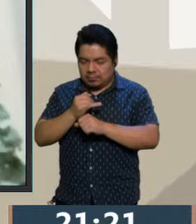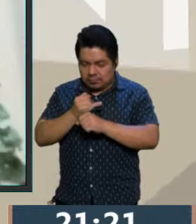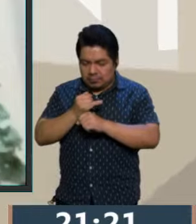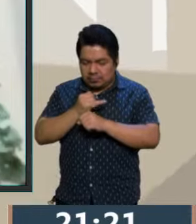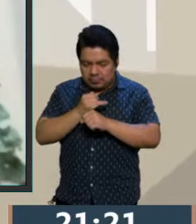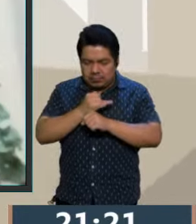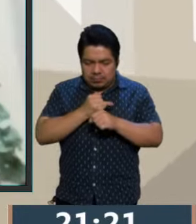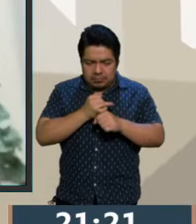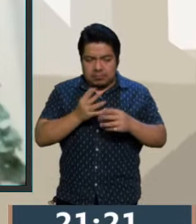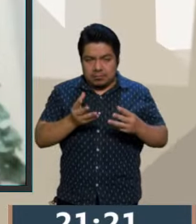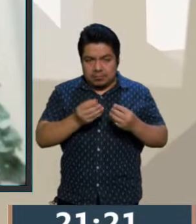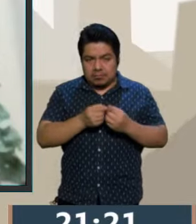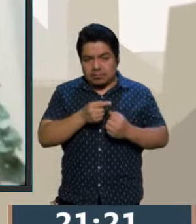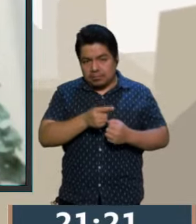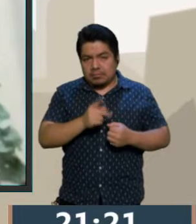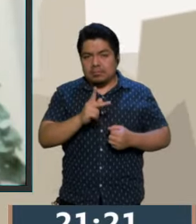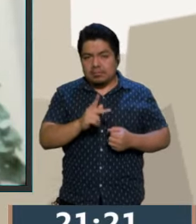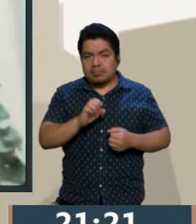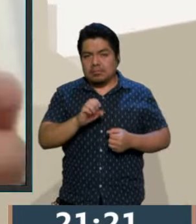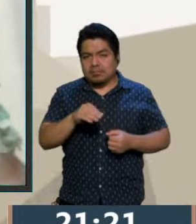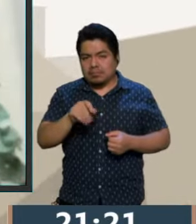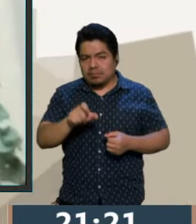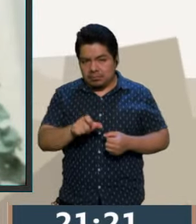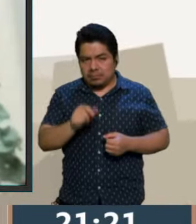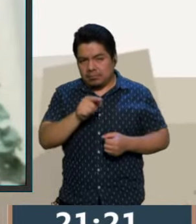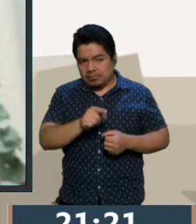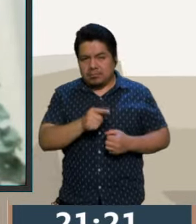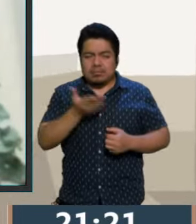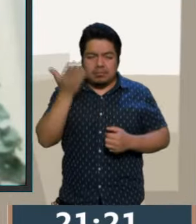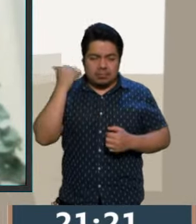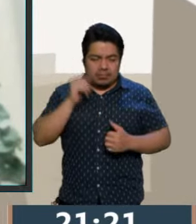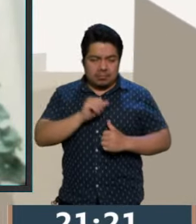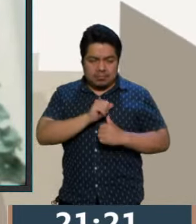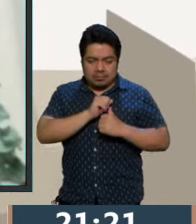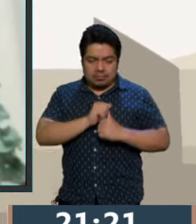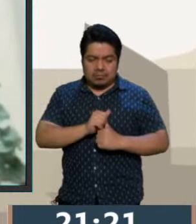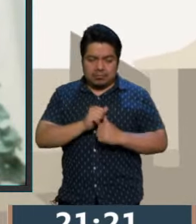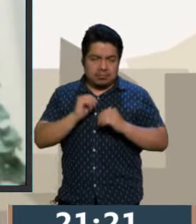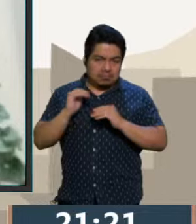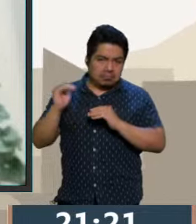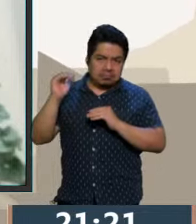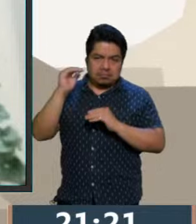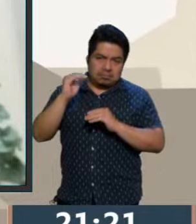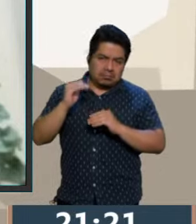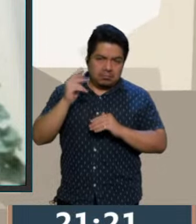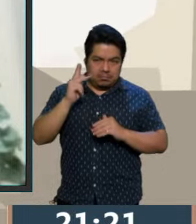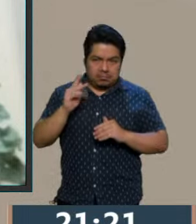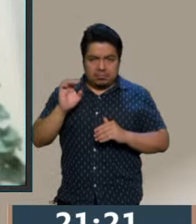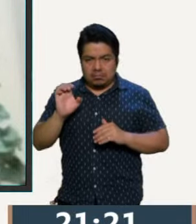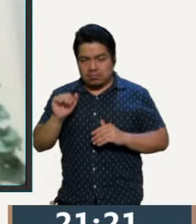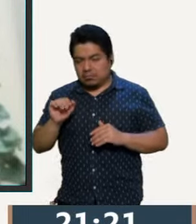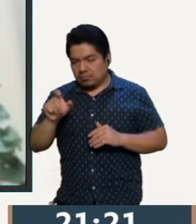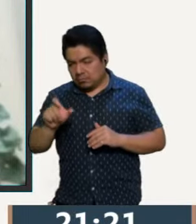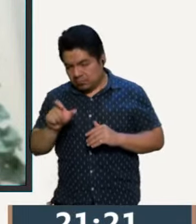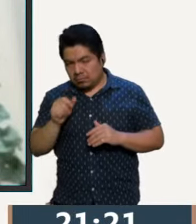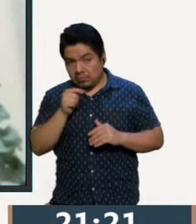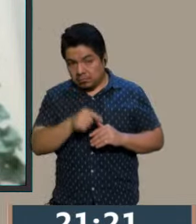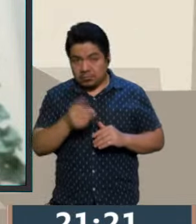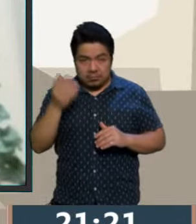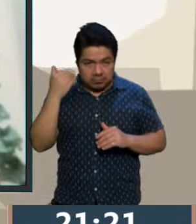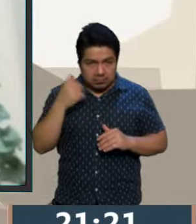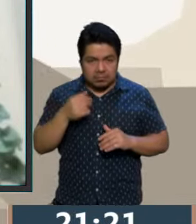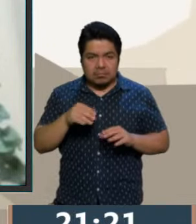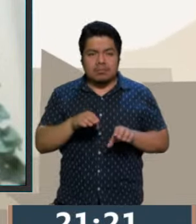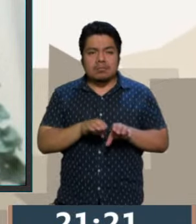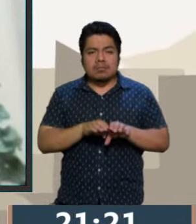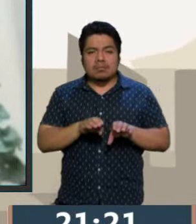personal de Pemex de aquel entonces, que eran funcionarios, altos funcionarios de Petróleos Mexicanos en aquel momento, cómo